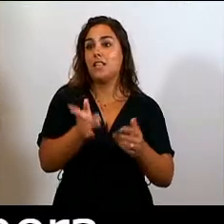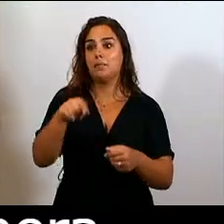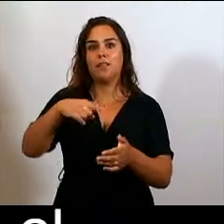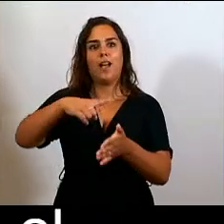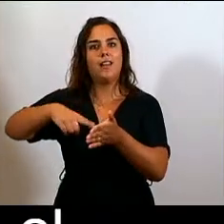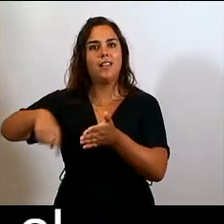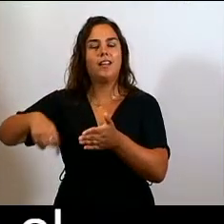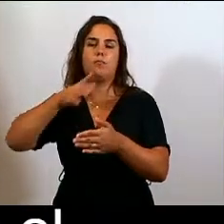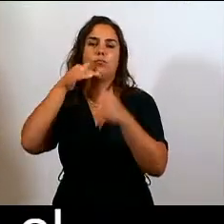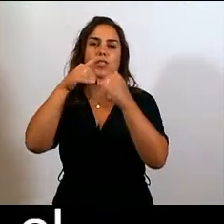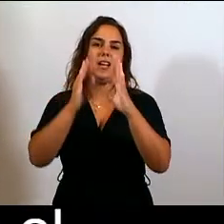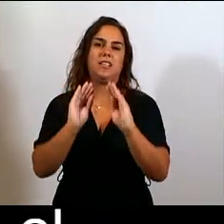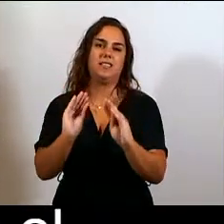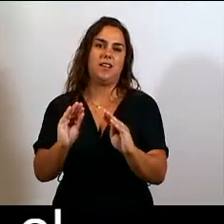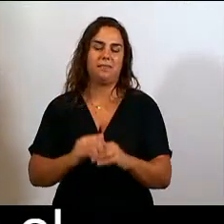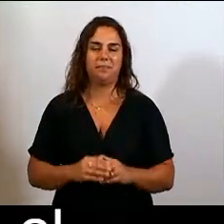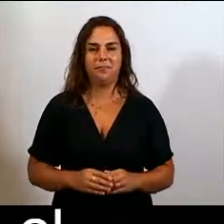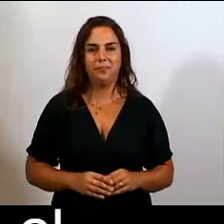de vivienda.